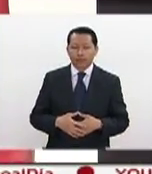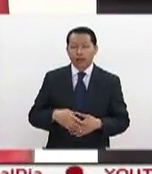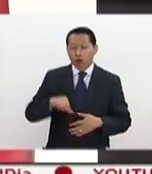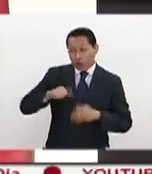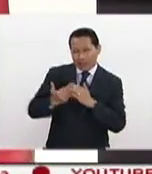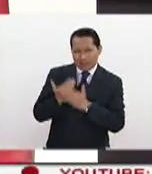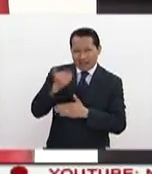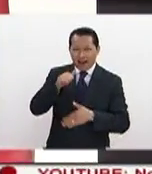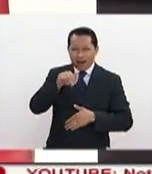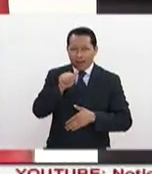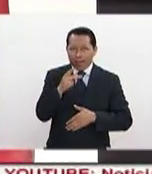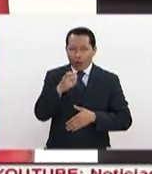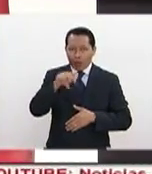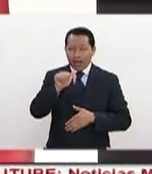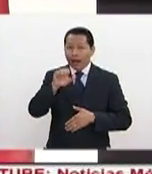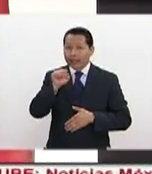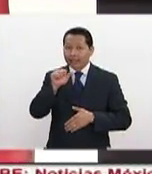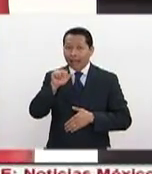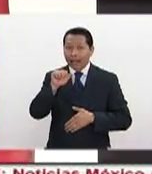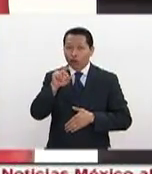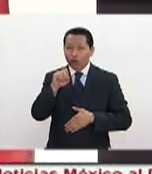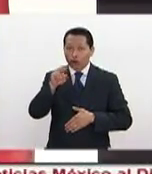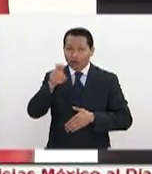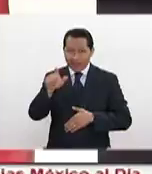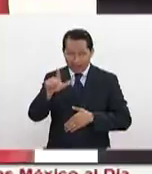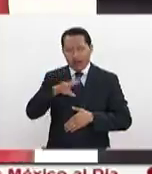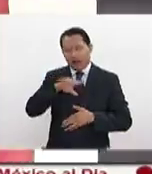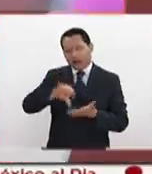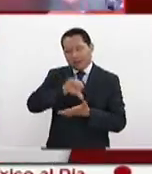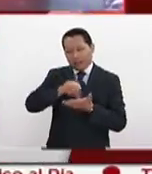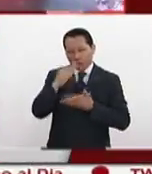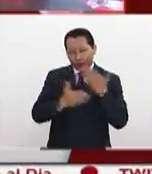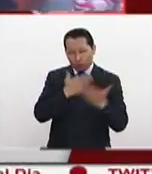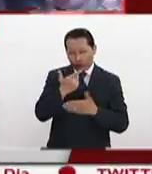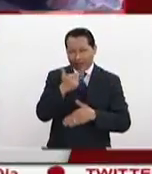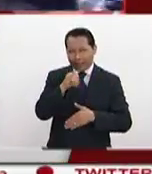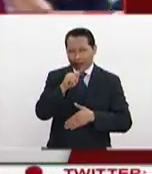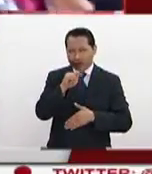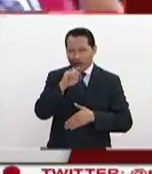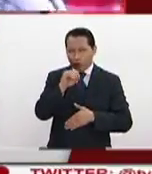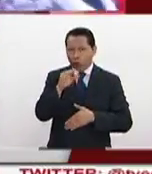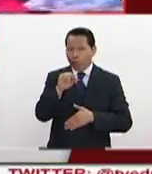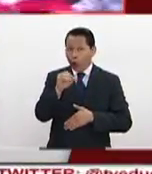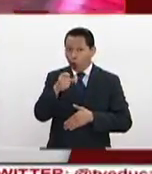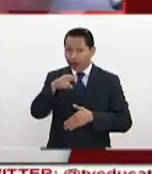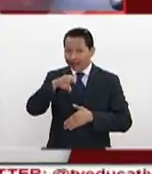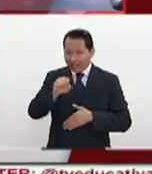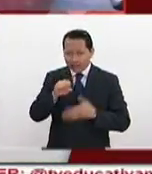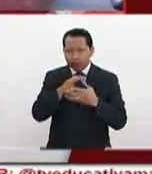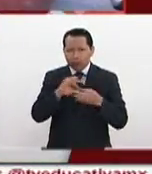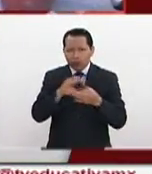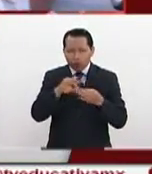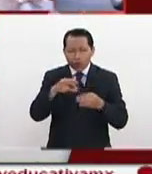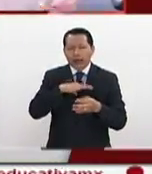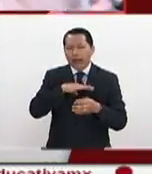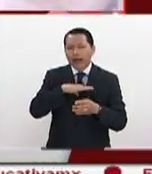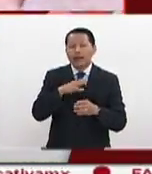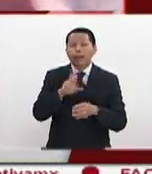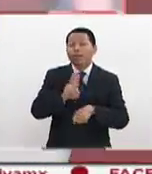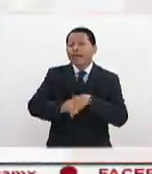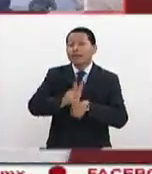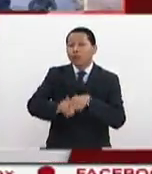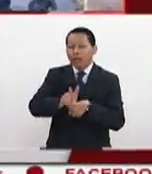Esta mañana, Ana Paula Sandoval, investigadora del Centro de Estudios Internacionales Gilberto Bosques, nos habló sobre las elecciones adelantadas